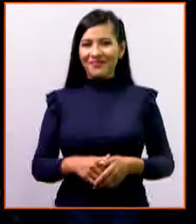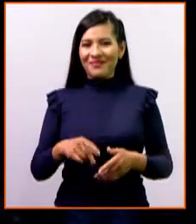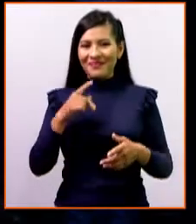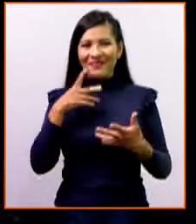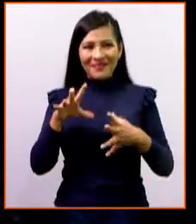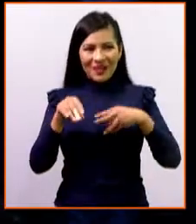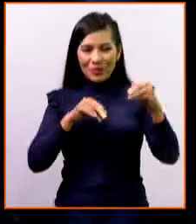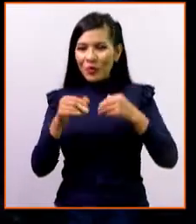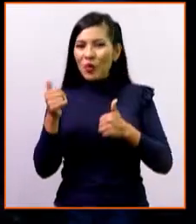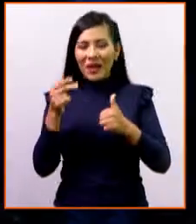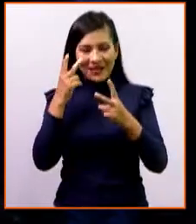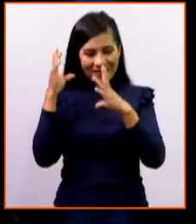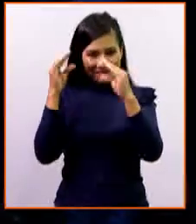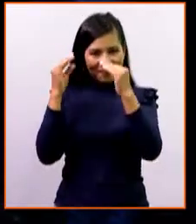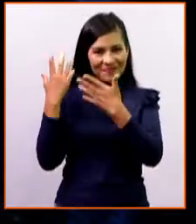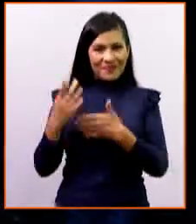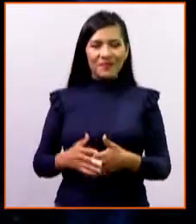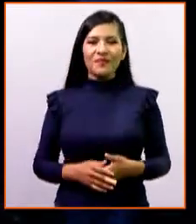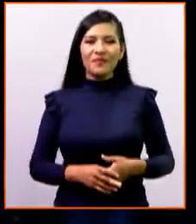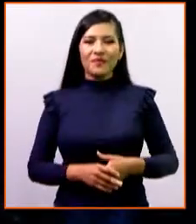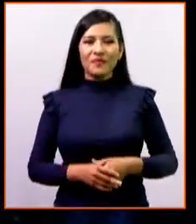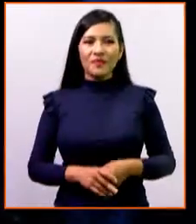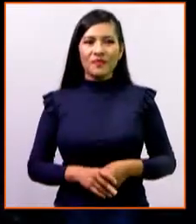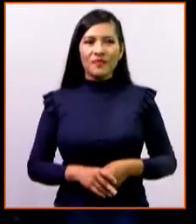ver, ok. A ver, chicos, enseñé. Vamos.